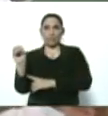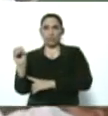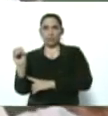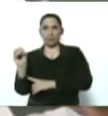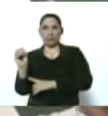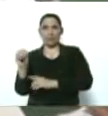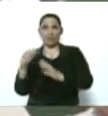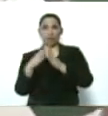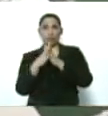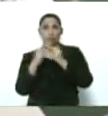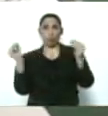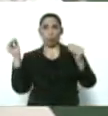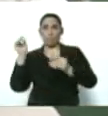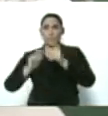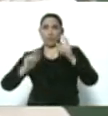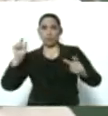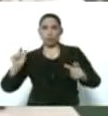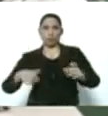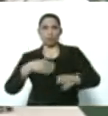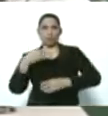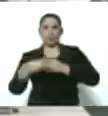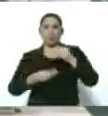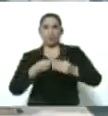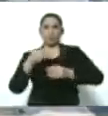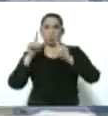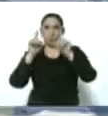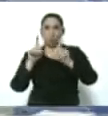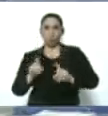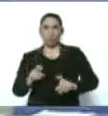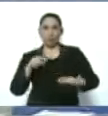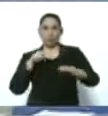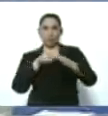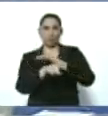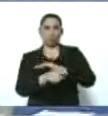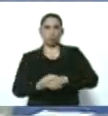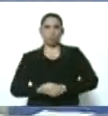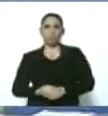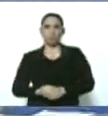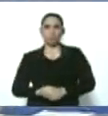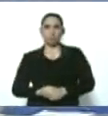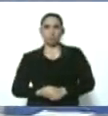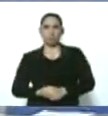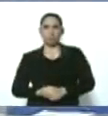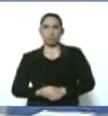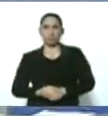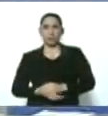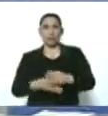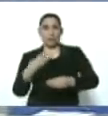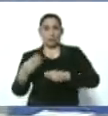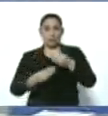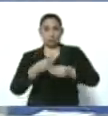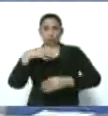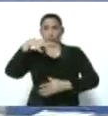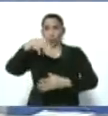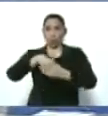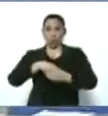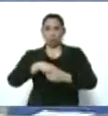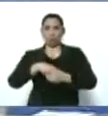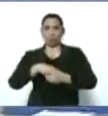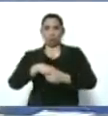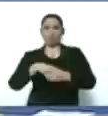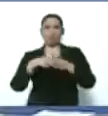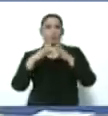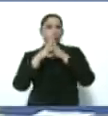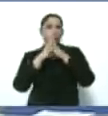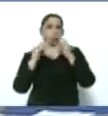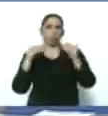37.820. A todos... Se les ha hecho la prueba entrando, han hecho su cuarentena y a todos